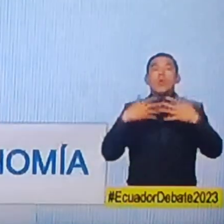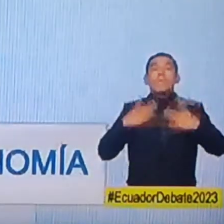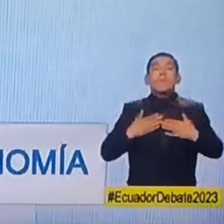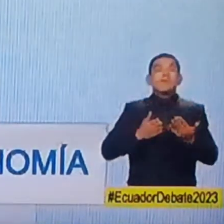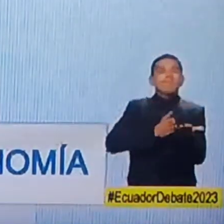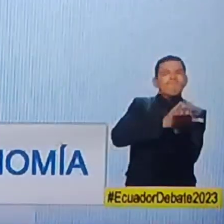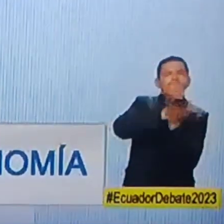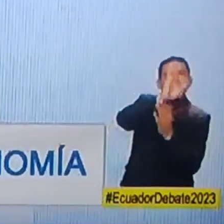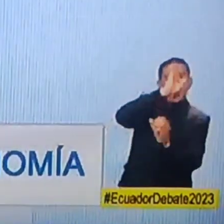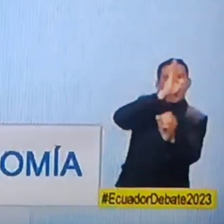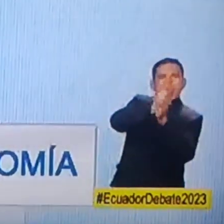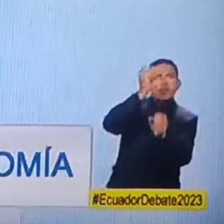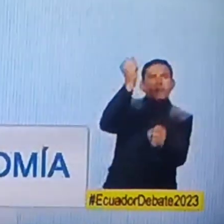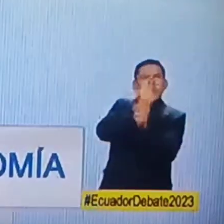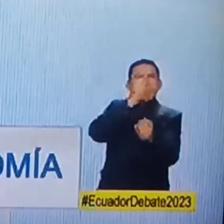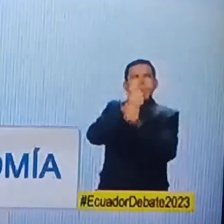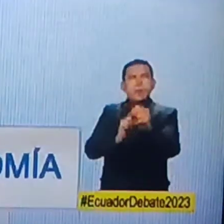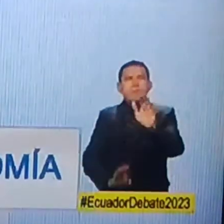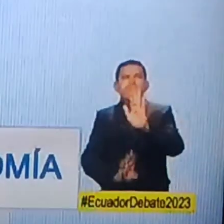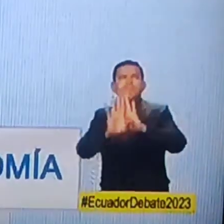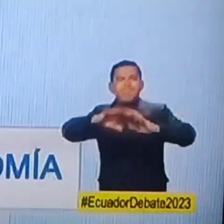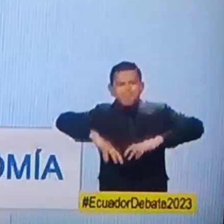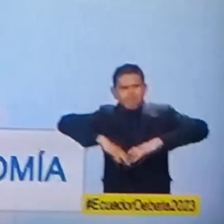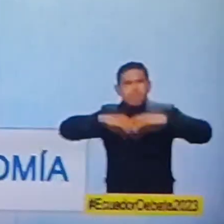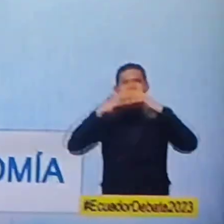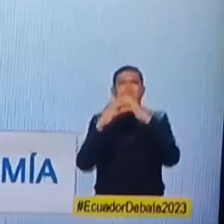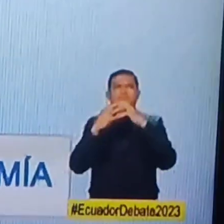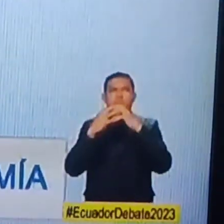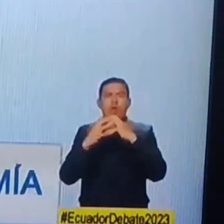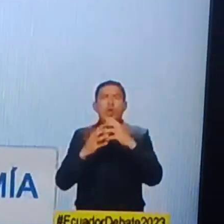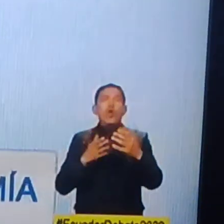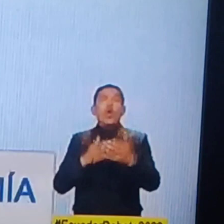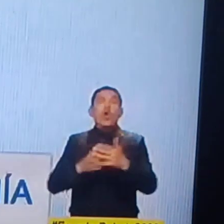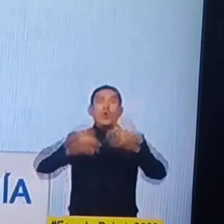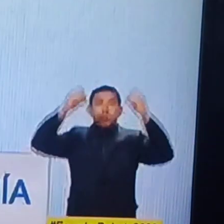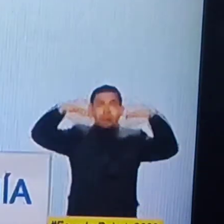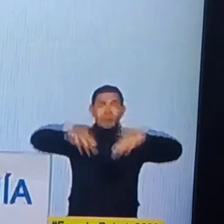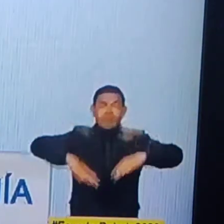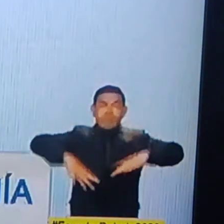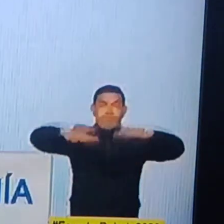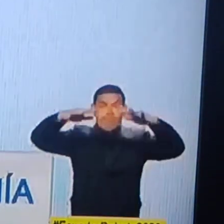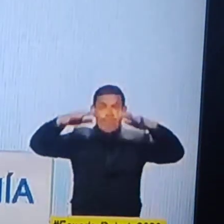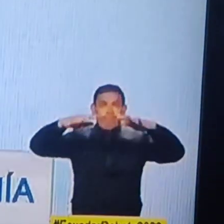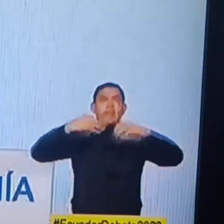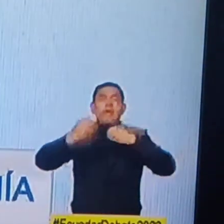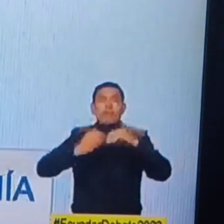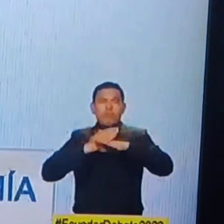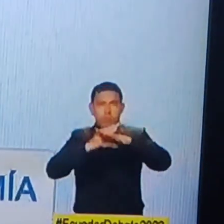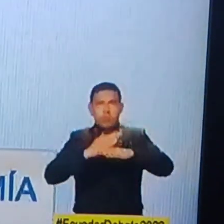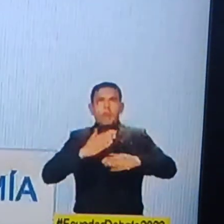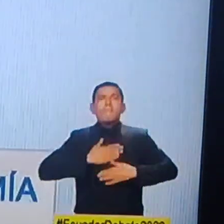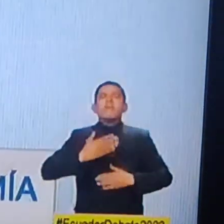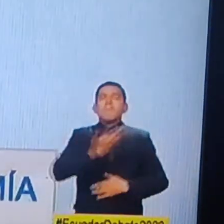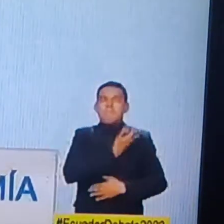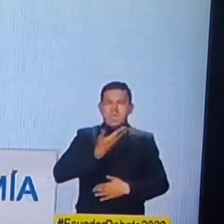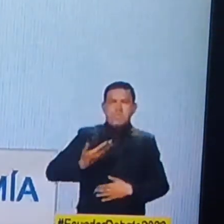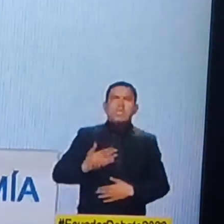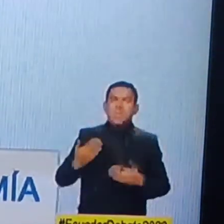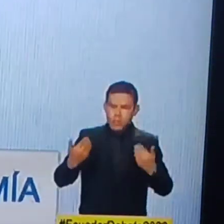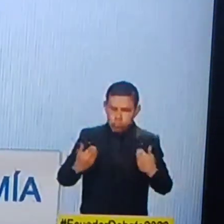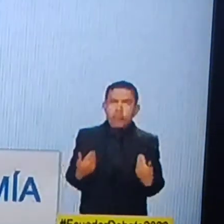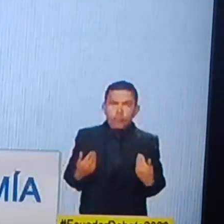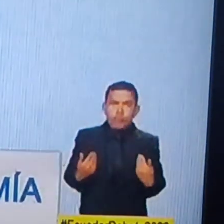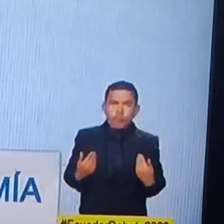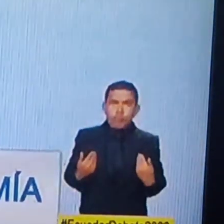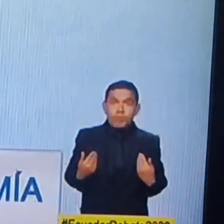de trabajo para superar y enfrentar el fenómeno del Niño. Eso es lo que voy a hacer como su presidenta, pueblo